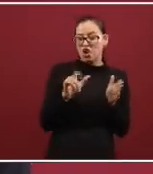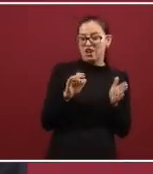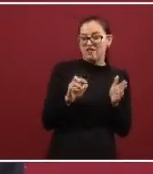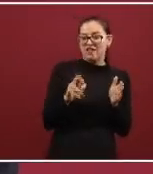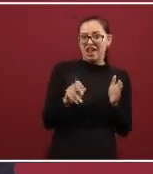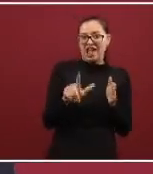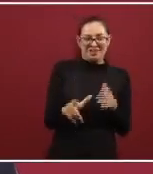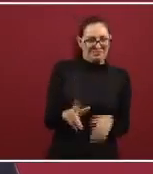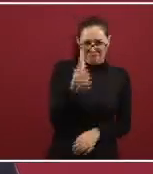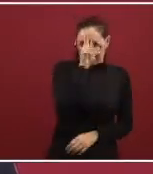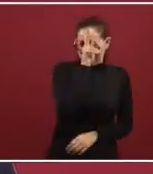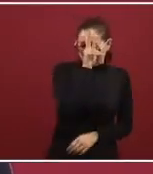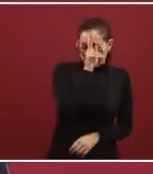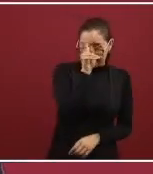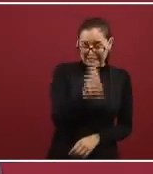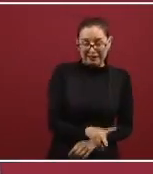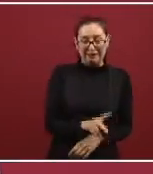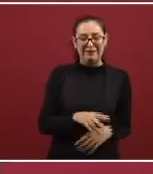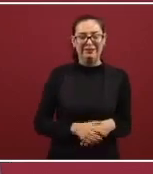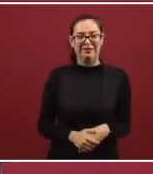Ya lo hemos dicho,